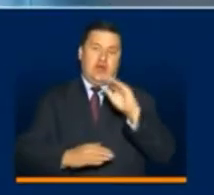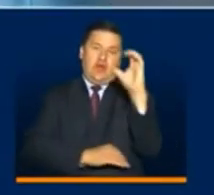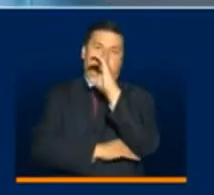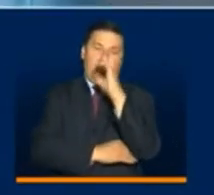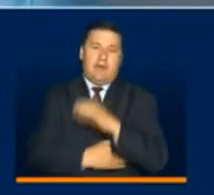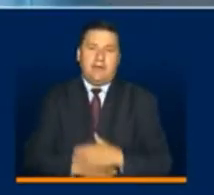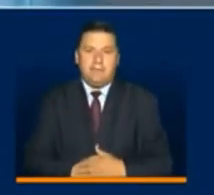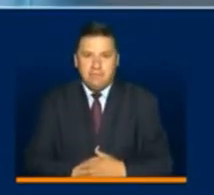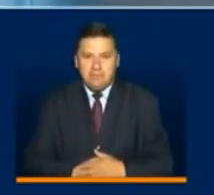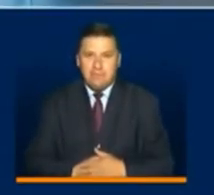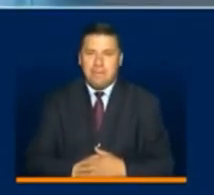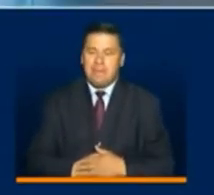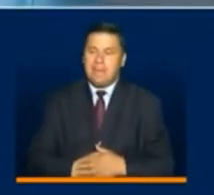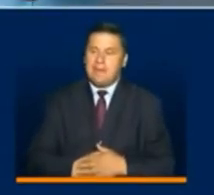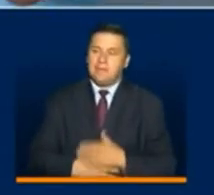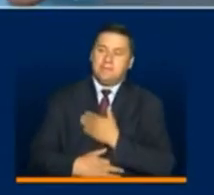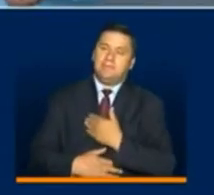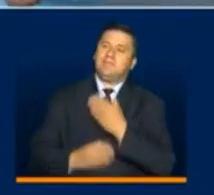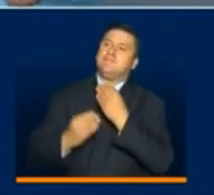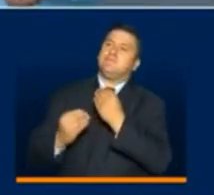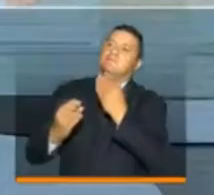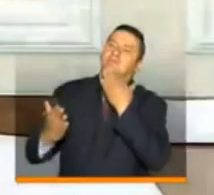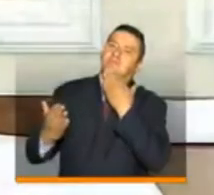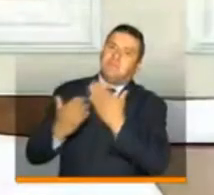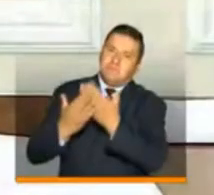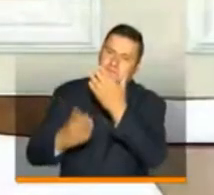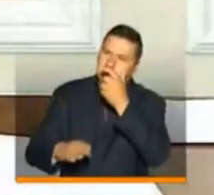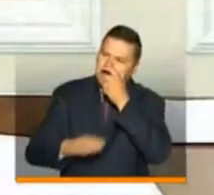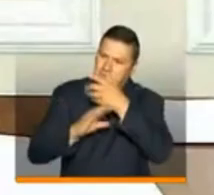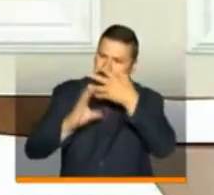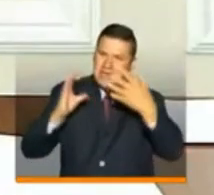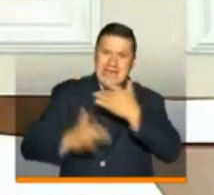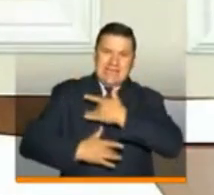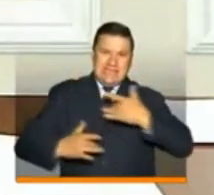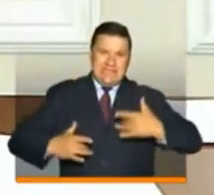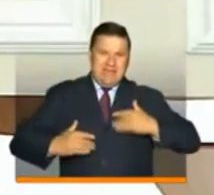colombianos. Gracias, presidente. Muchas gracias, superintendente de salud, doctor Fabio Aristizábal.